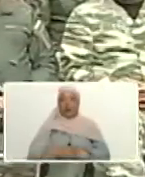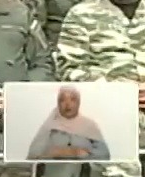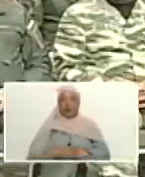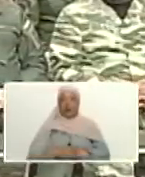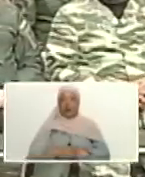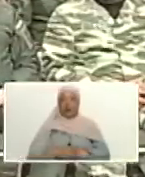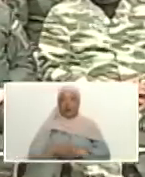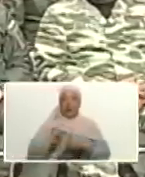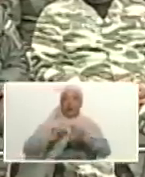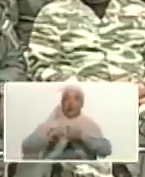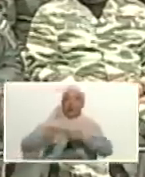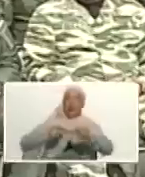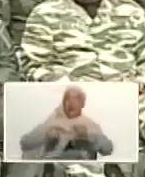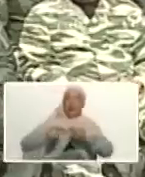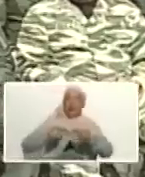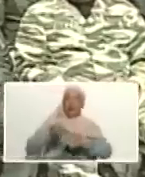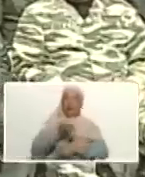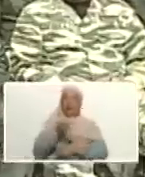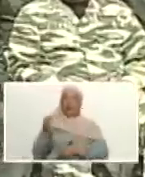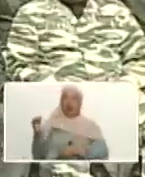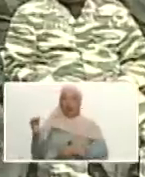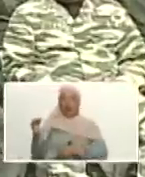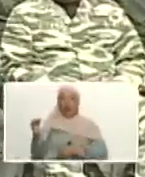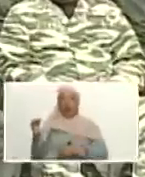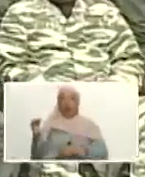Una coordinación perfecta.